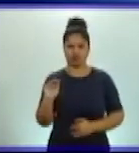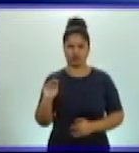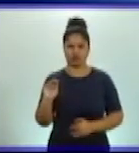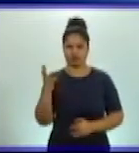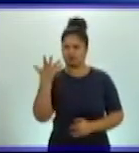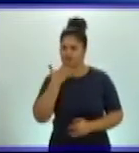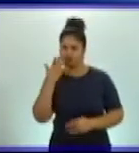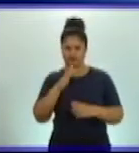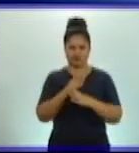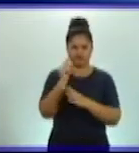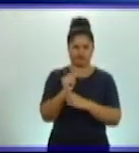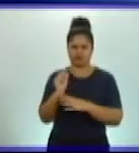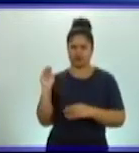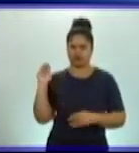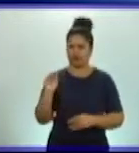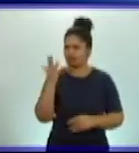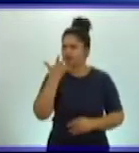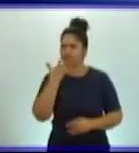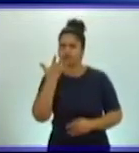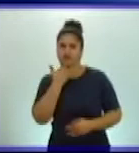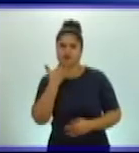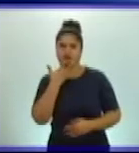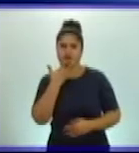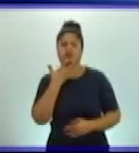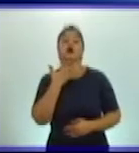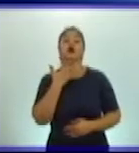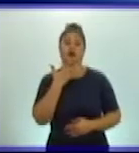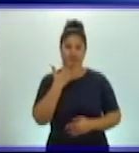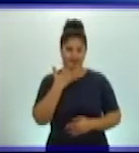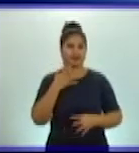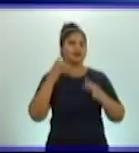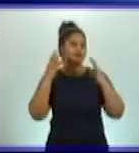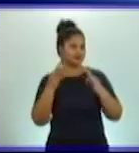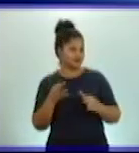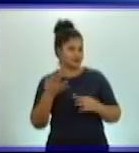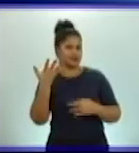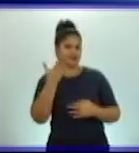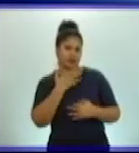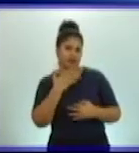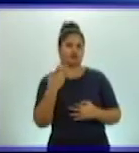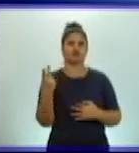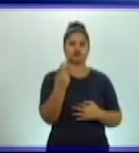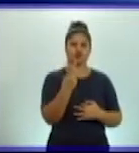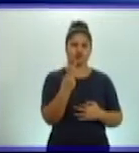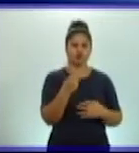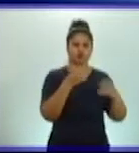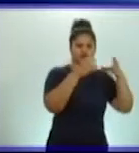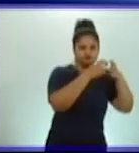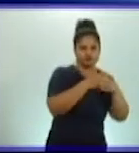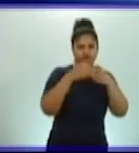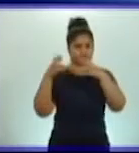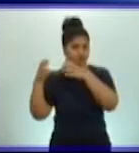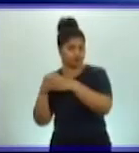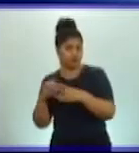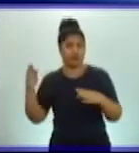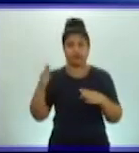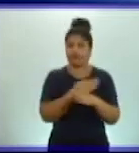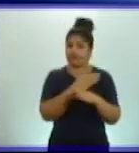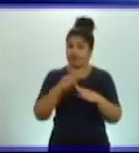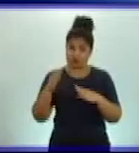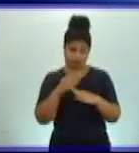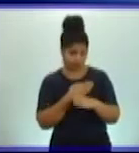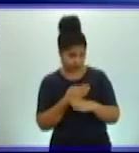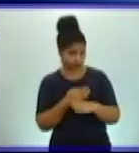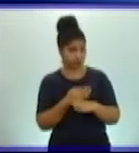refiere? Obvio que está haciendo mención al encuentro entre dos culturas. Fíjense que no estoy hablando del descubrimiento de